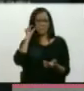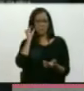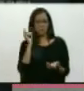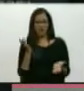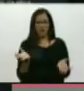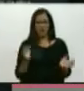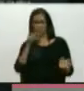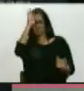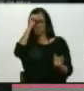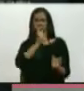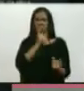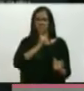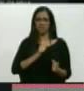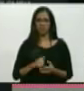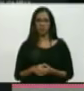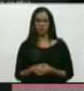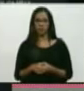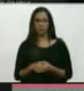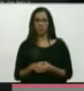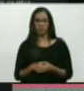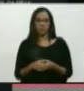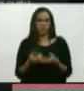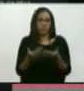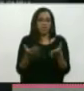y no sé quién. Eso